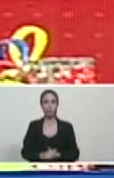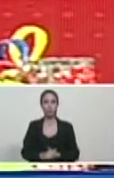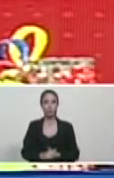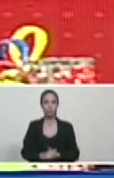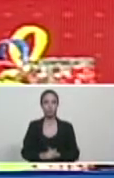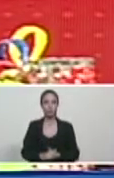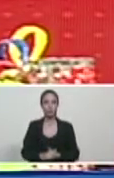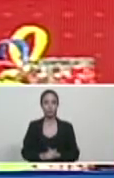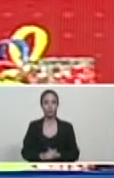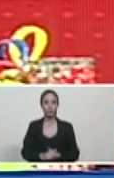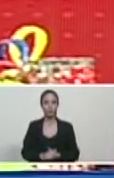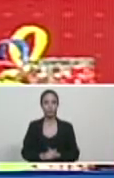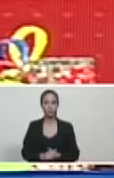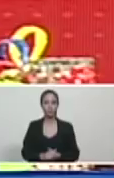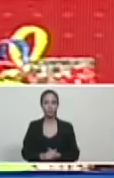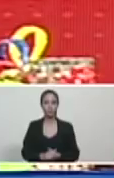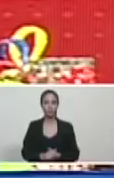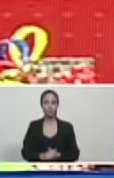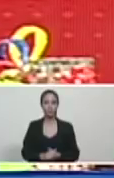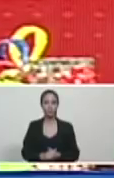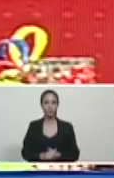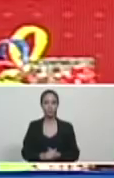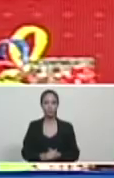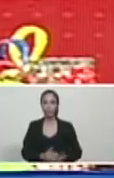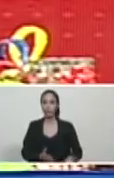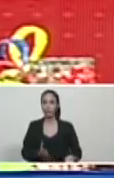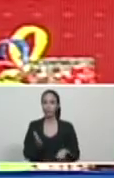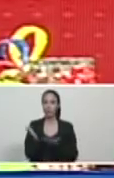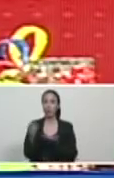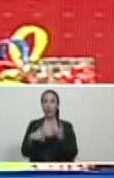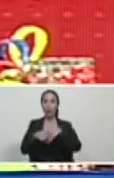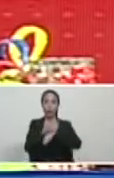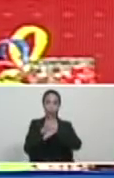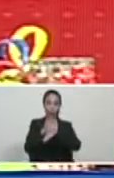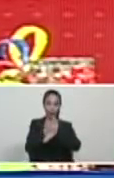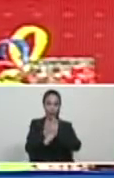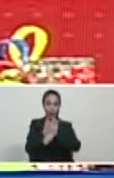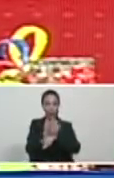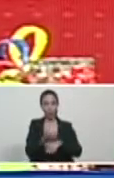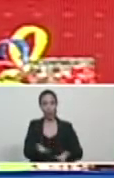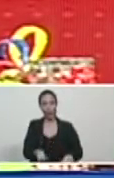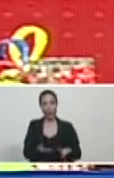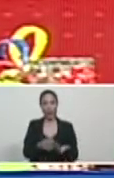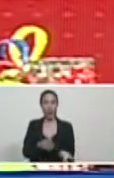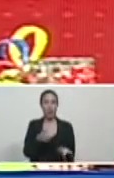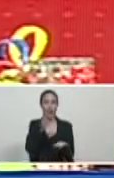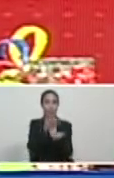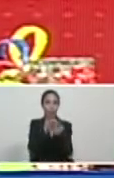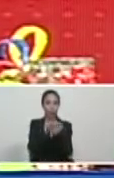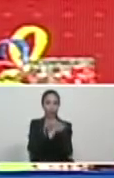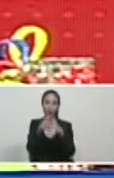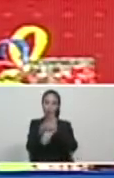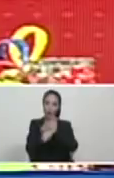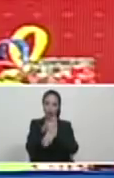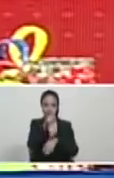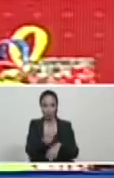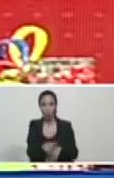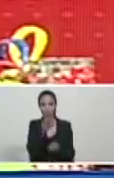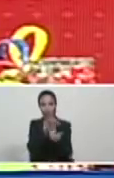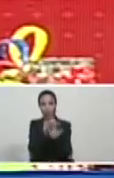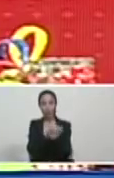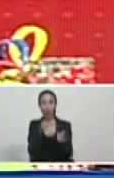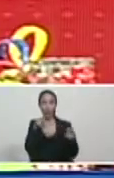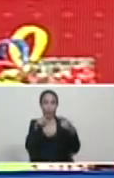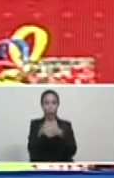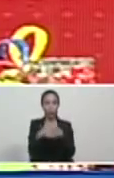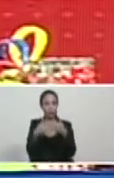península de Macanao. Allá está el protector del pueblo de Nueva Esparta, Dante Rivas, para inaugurar